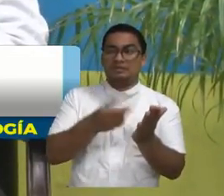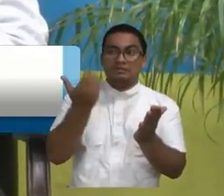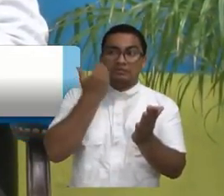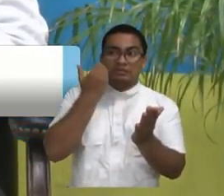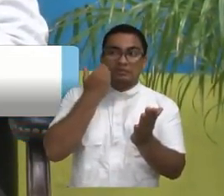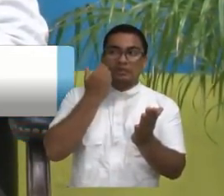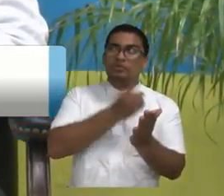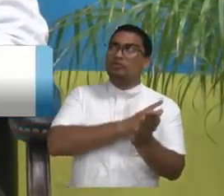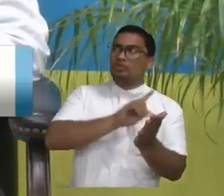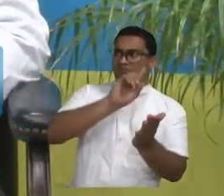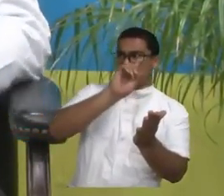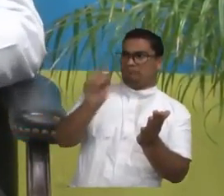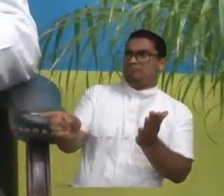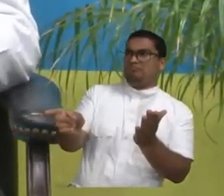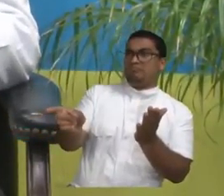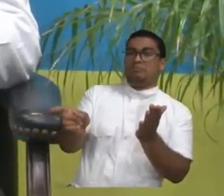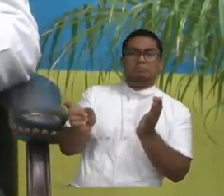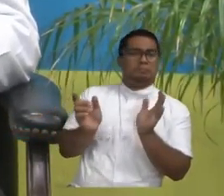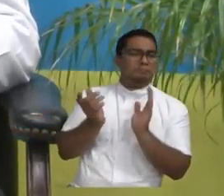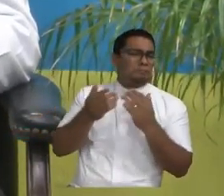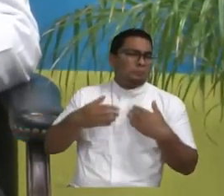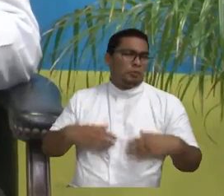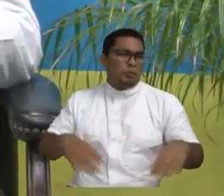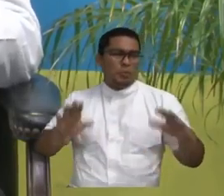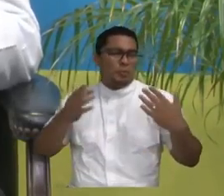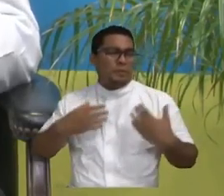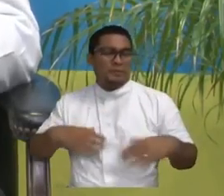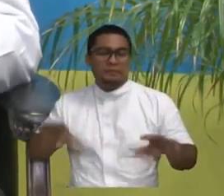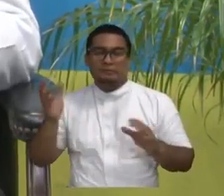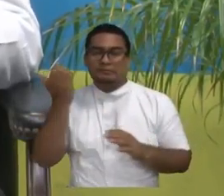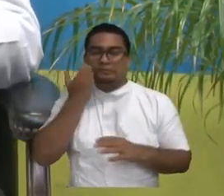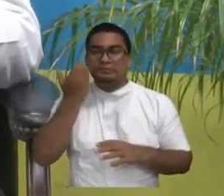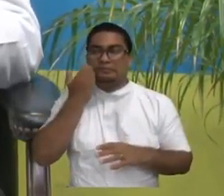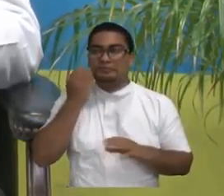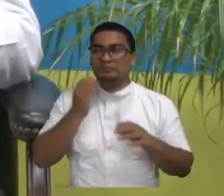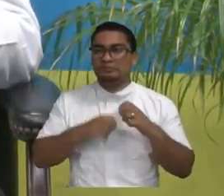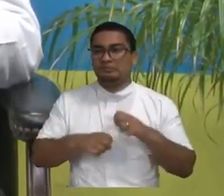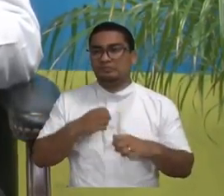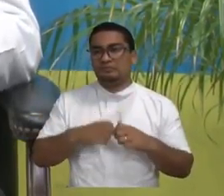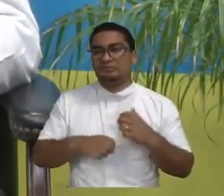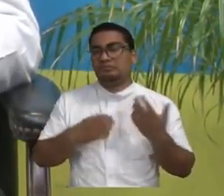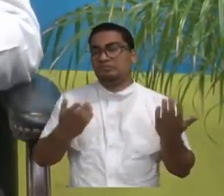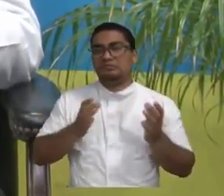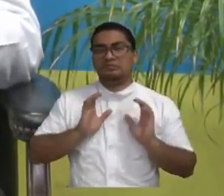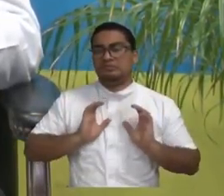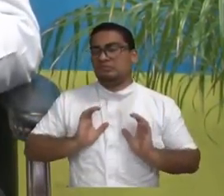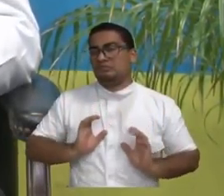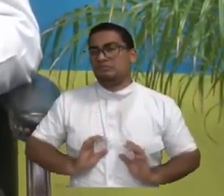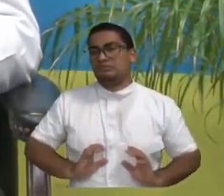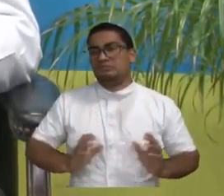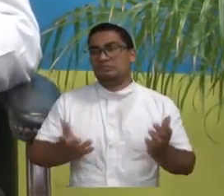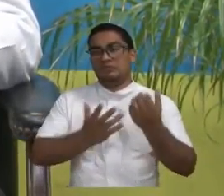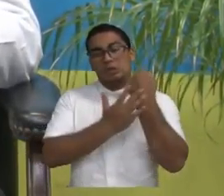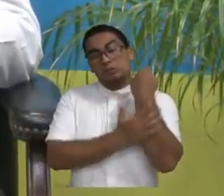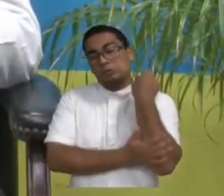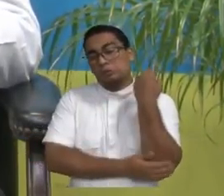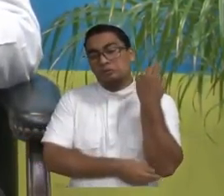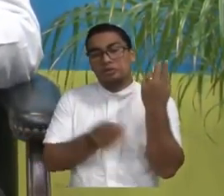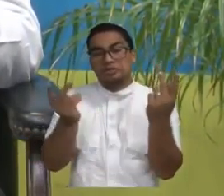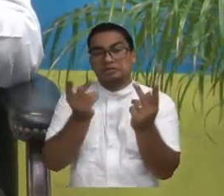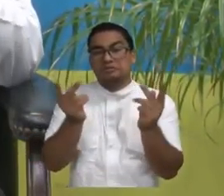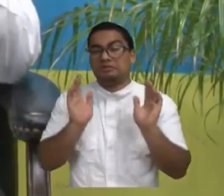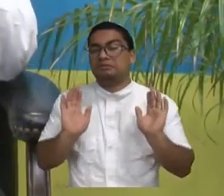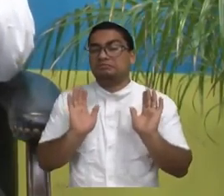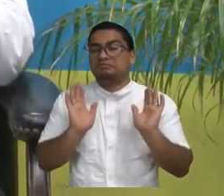castigo divino, ¿ya? Entonces, no, es una enfermedad crónica que se infectó por su sistema inmunológico deprimido, por la pobreza en la que vivía,